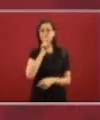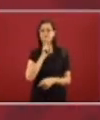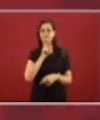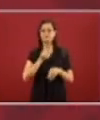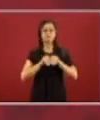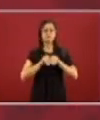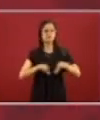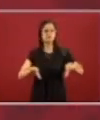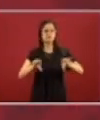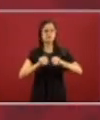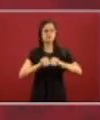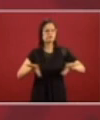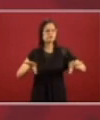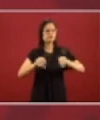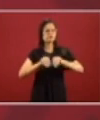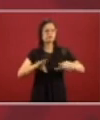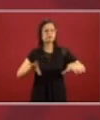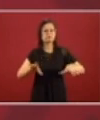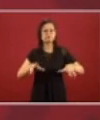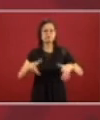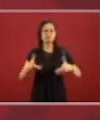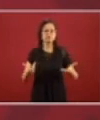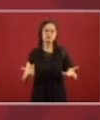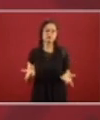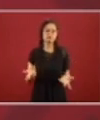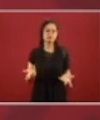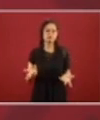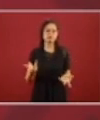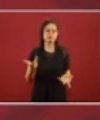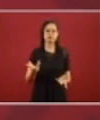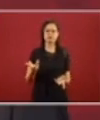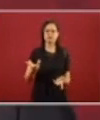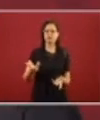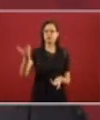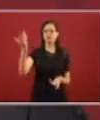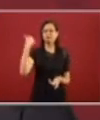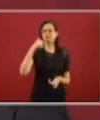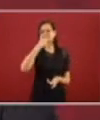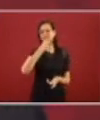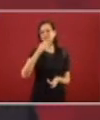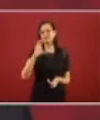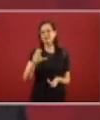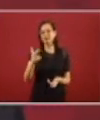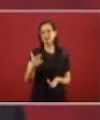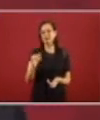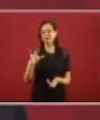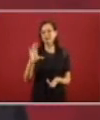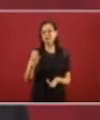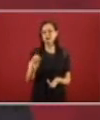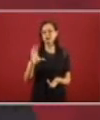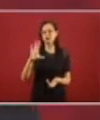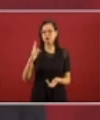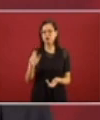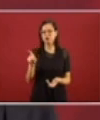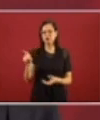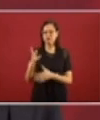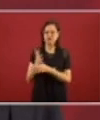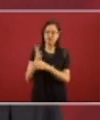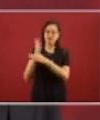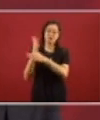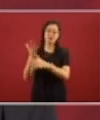y ahora sí que, como decía mi paisano, el finado Chipoche, ¿quién pompó?